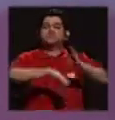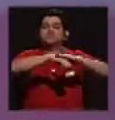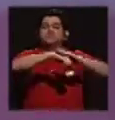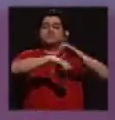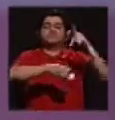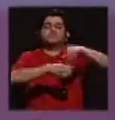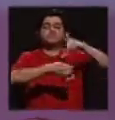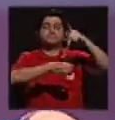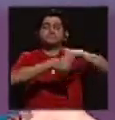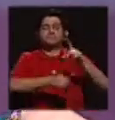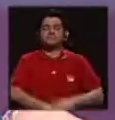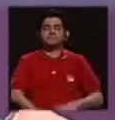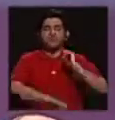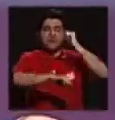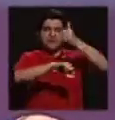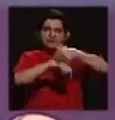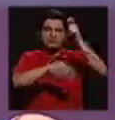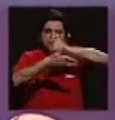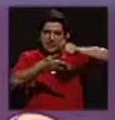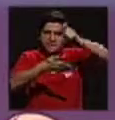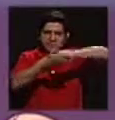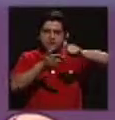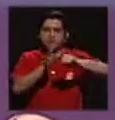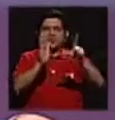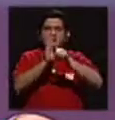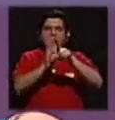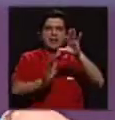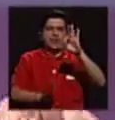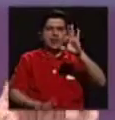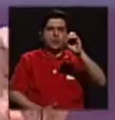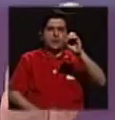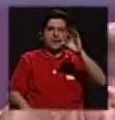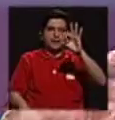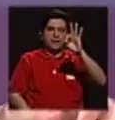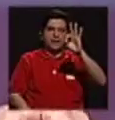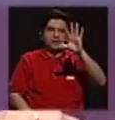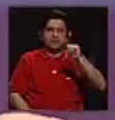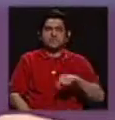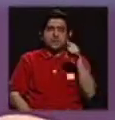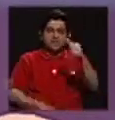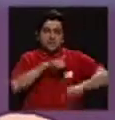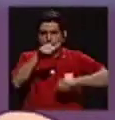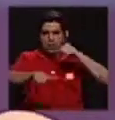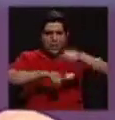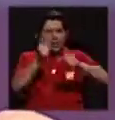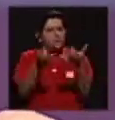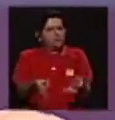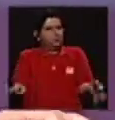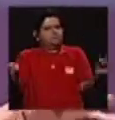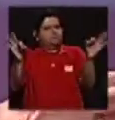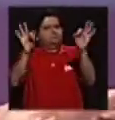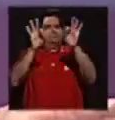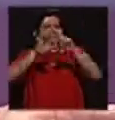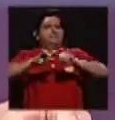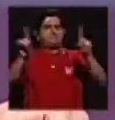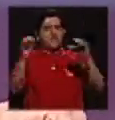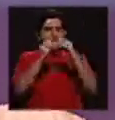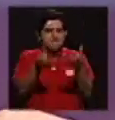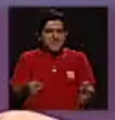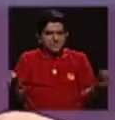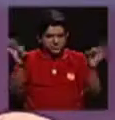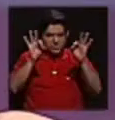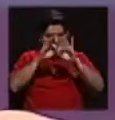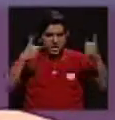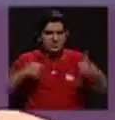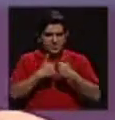permitió participar en la creación, en la redacción de la ley 90-95. Yo diría que por ahí el esfuerzo ha sido muy importante, pero creo que lo que más quedan son